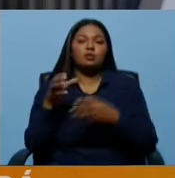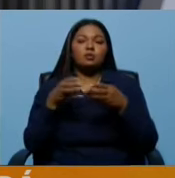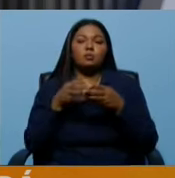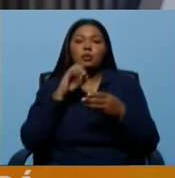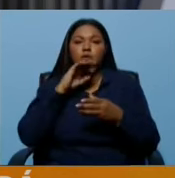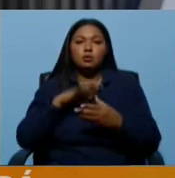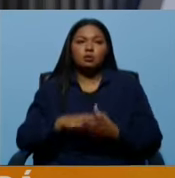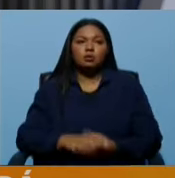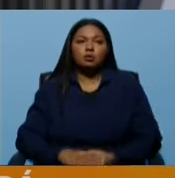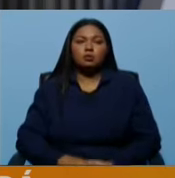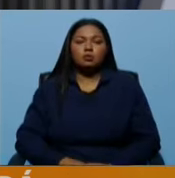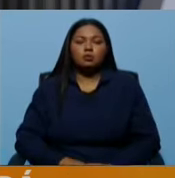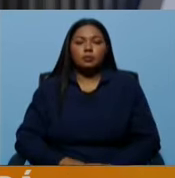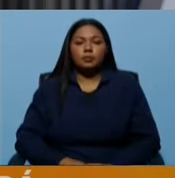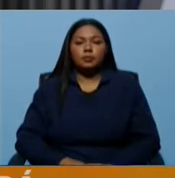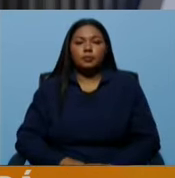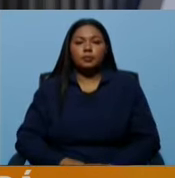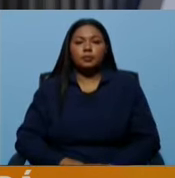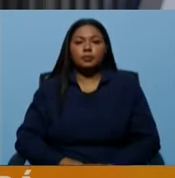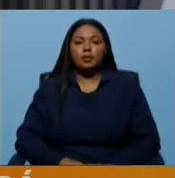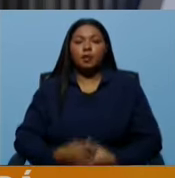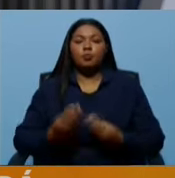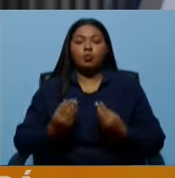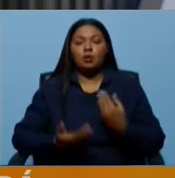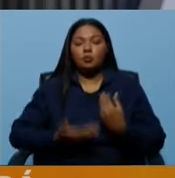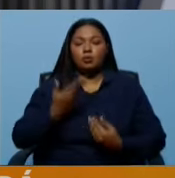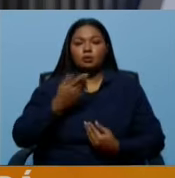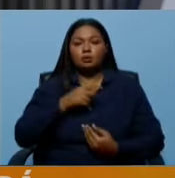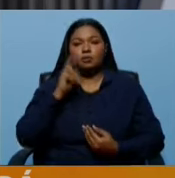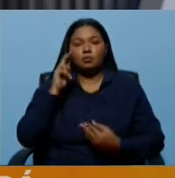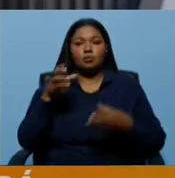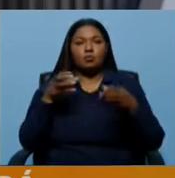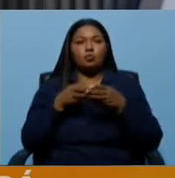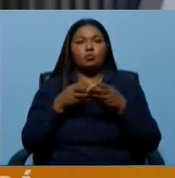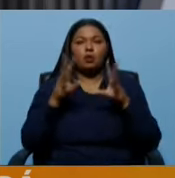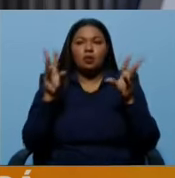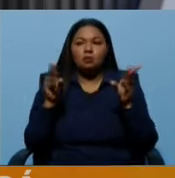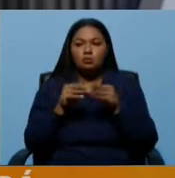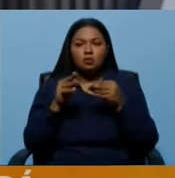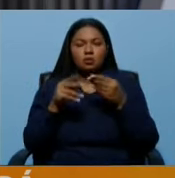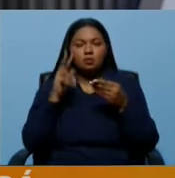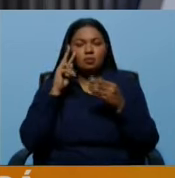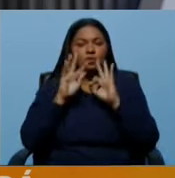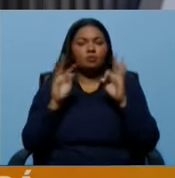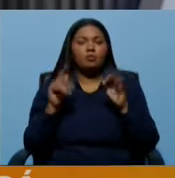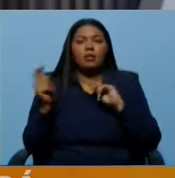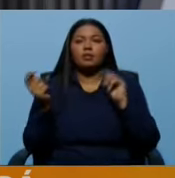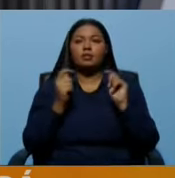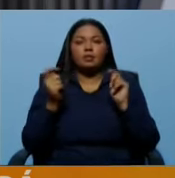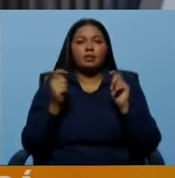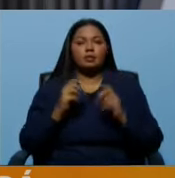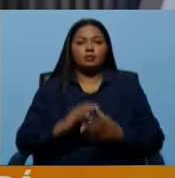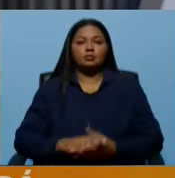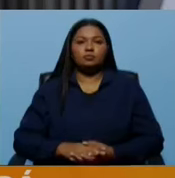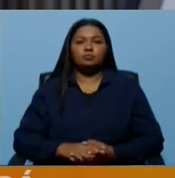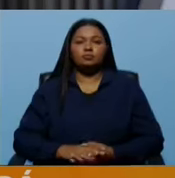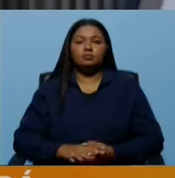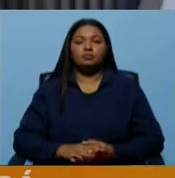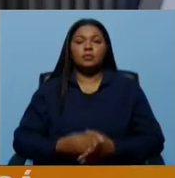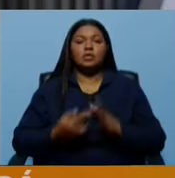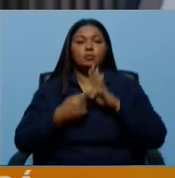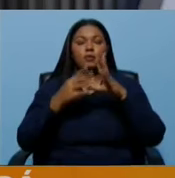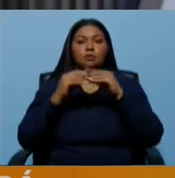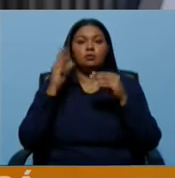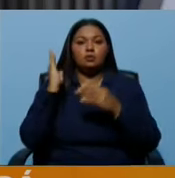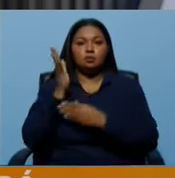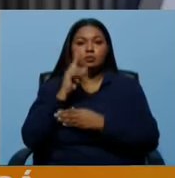Histórico. Pero en esas plenarias, es muy importante que se sepa, no va a ser un espacio reducido desde el punto de vista del debate. Ahí van a estar vivas todas las asambleas